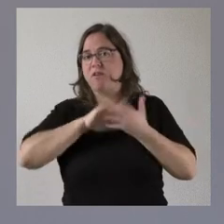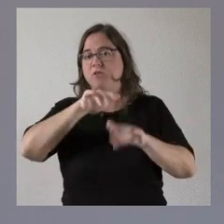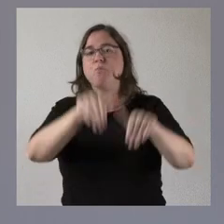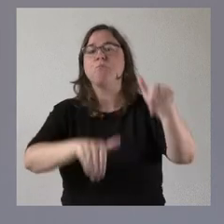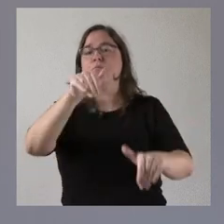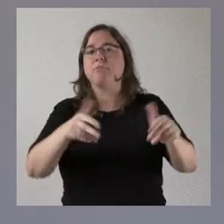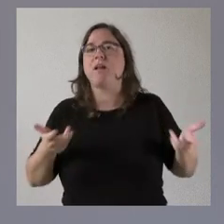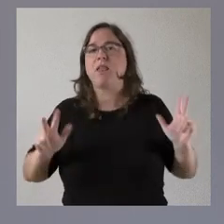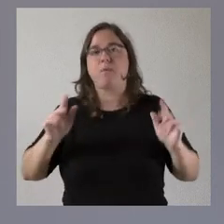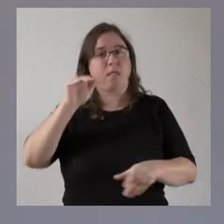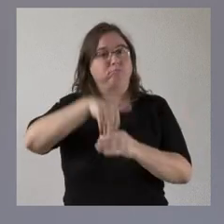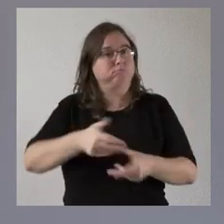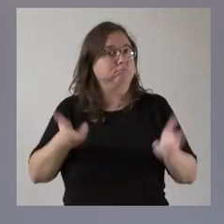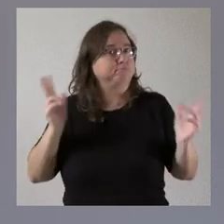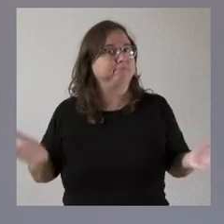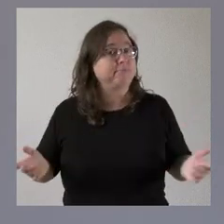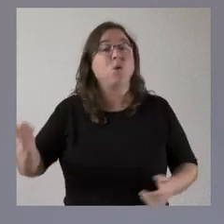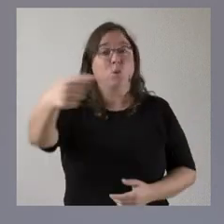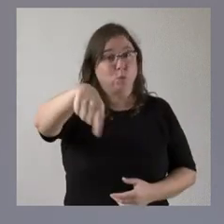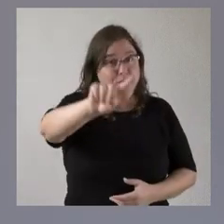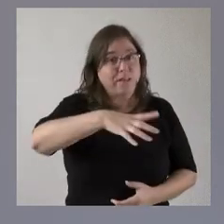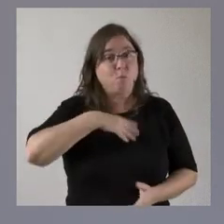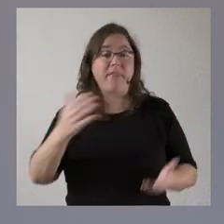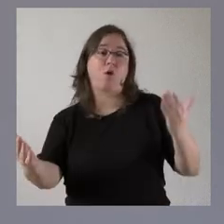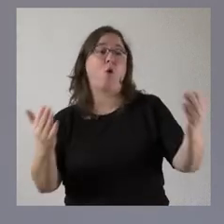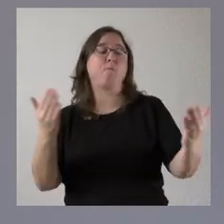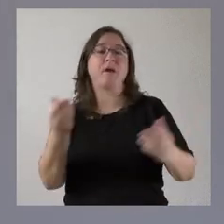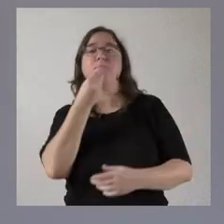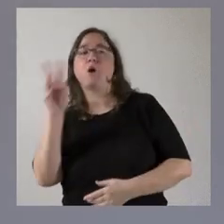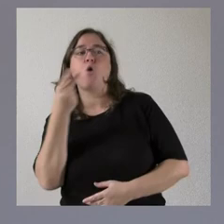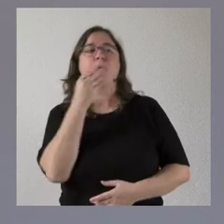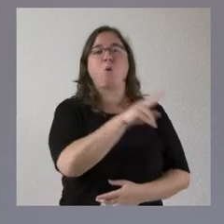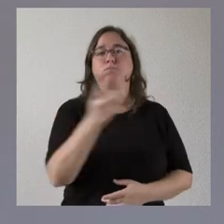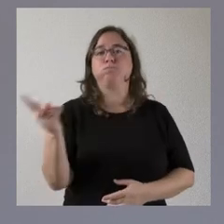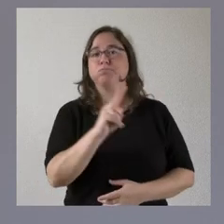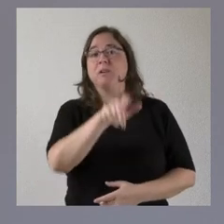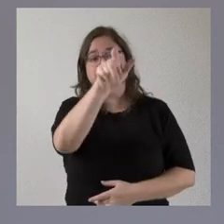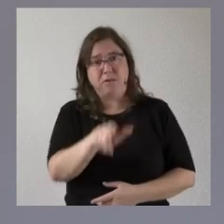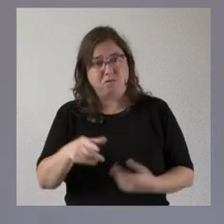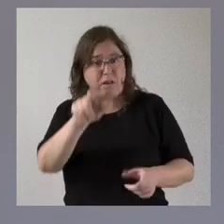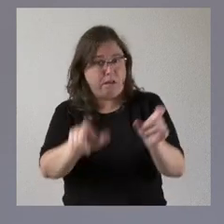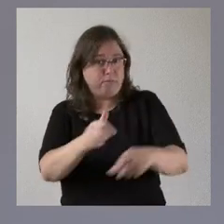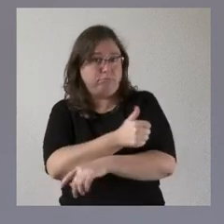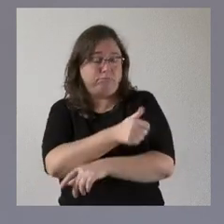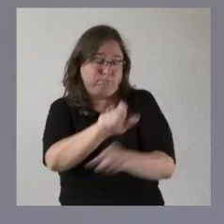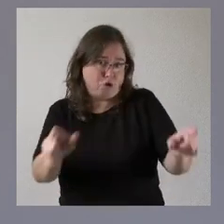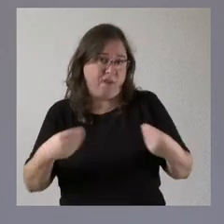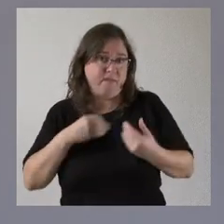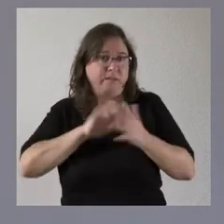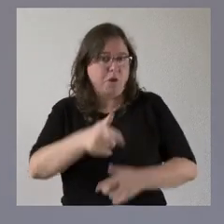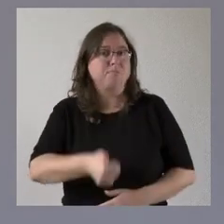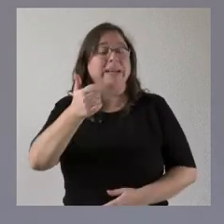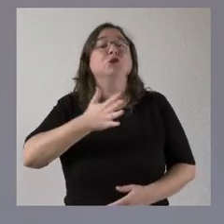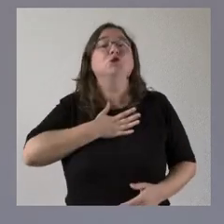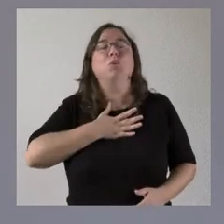elecciones son ustedes lógicamente los que pueden hacer ese tipo de valoraciones y el ciudadano también Quizá en donde yo pueda opinar